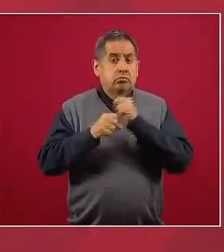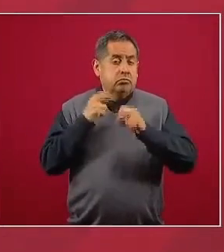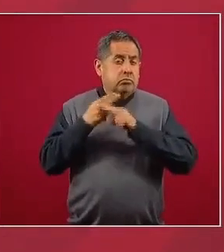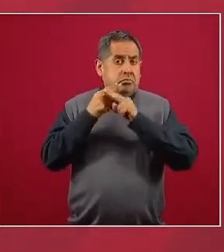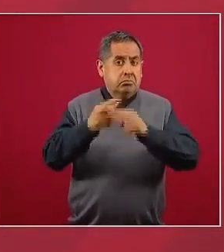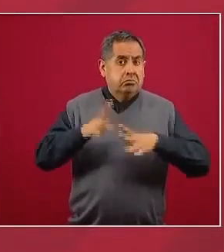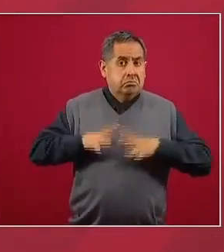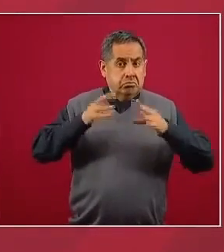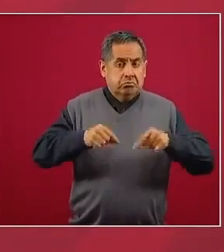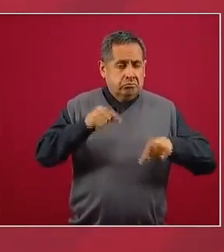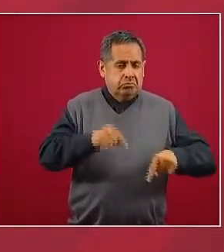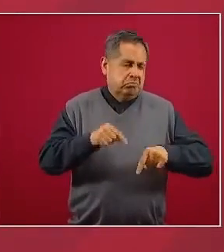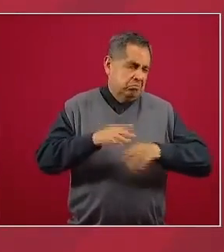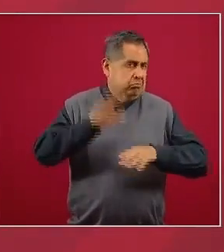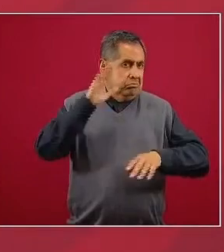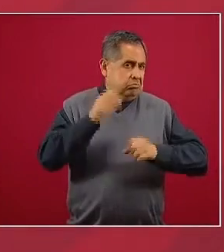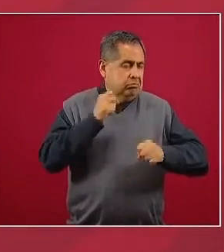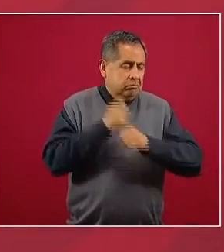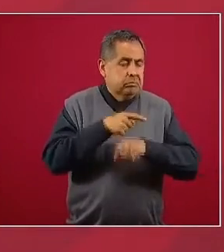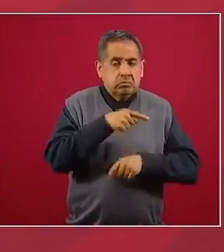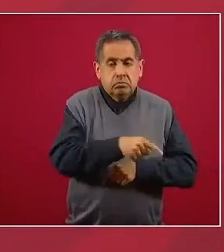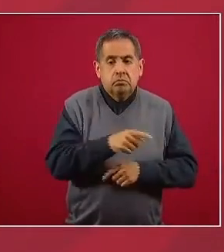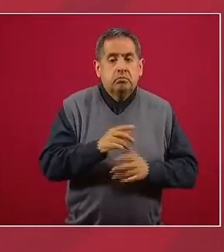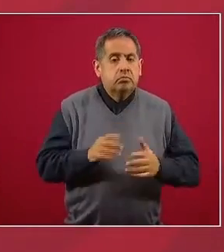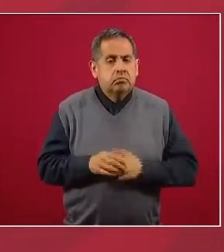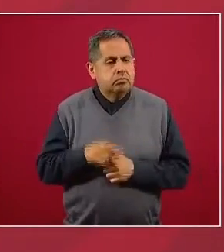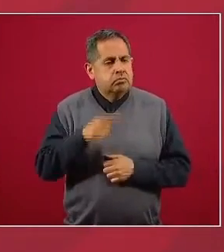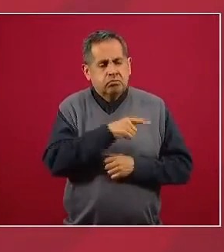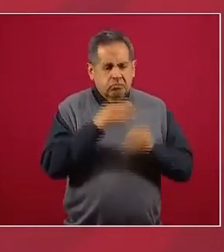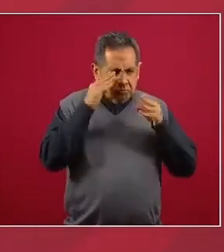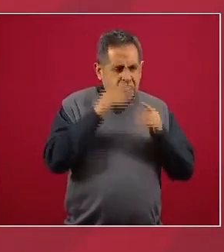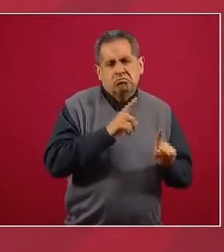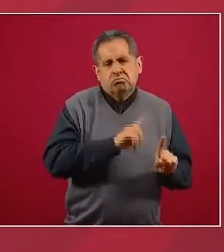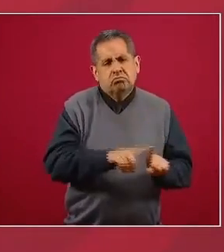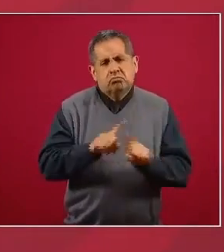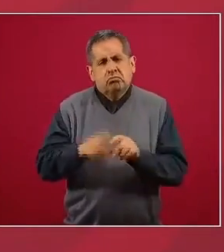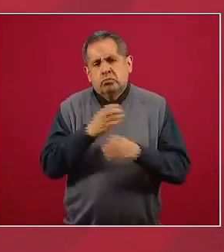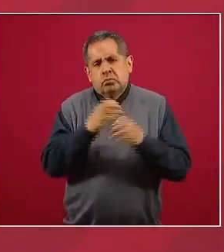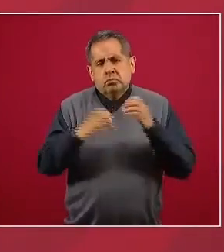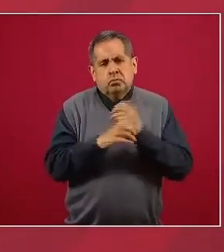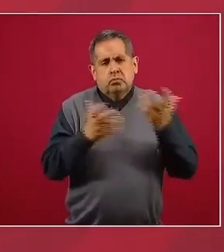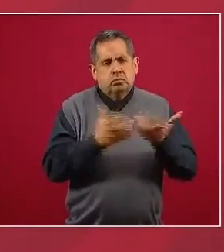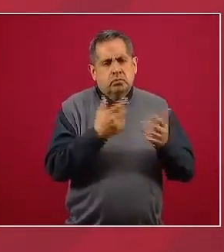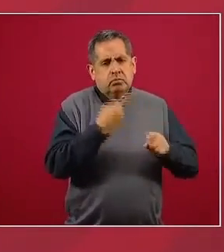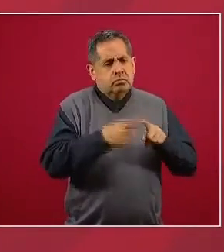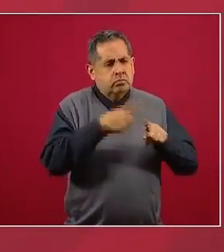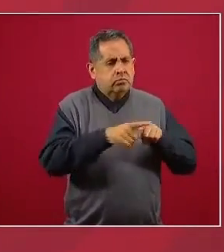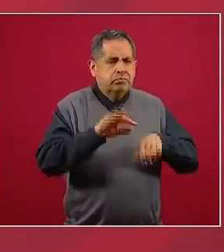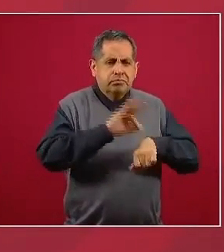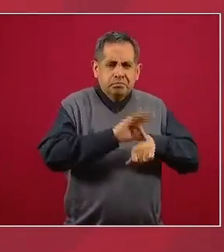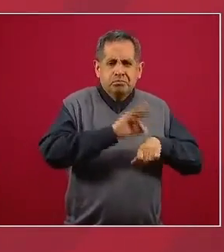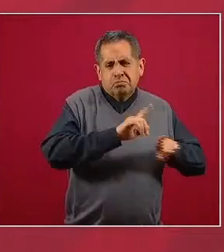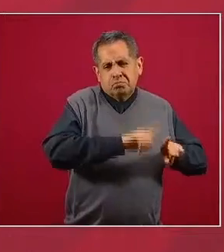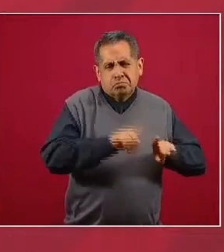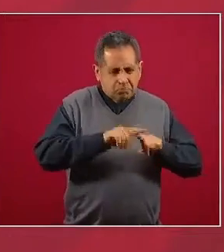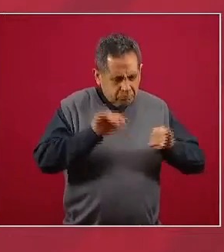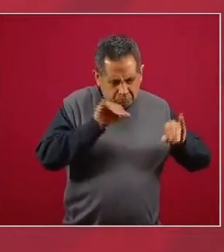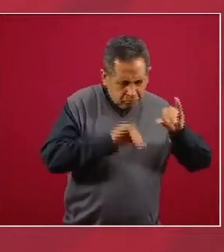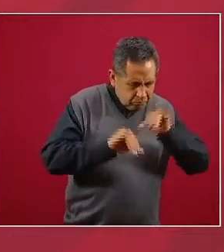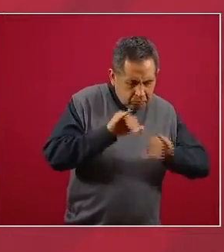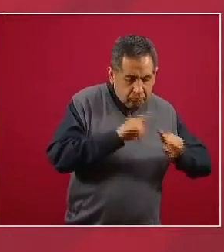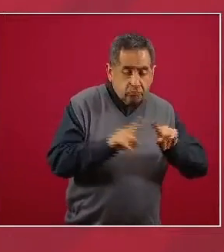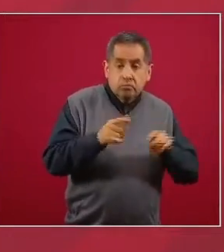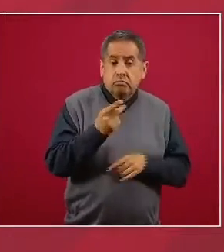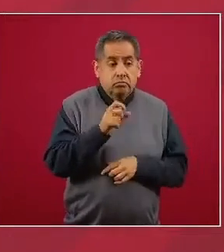existencia, o un poco más de 90 años de existencia. Se dedica a múltiples fármacos, pero también es una de